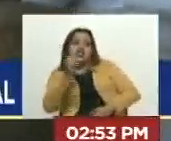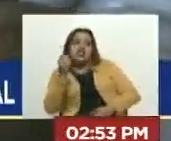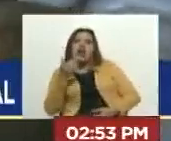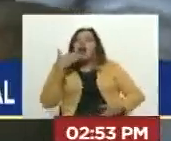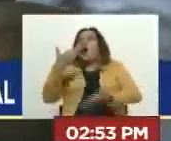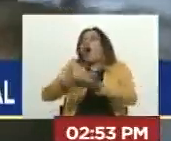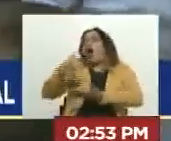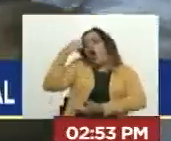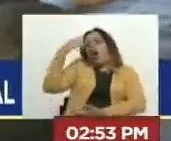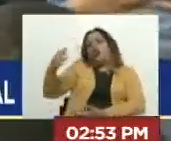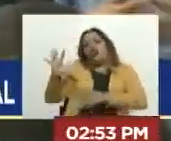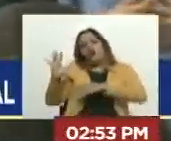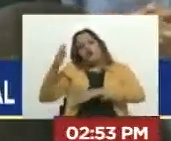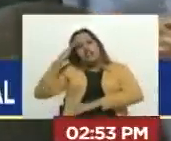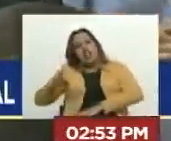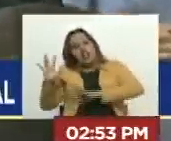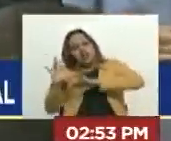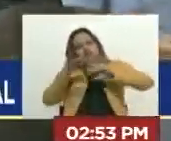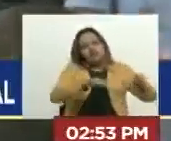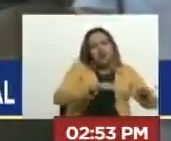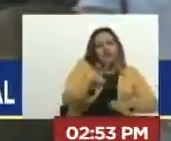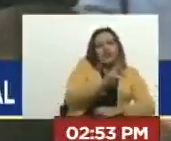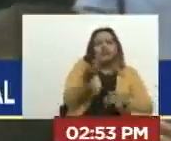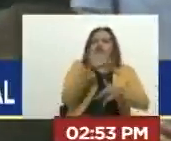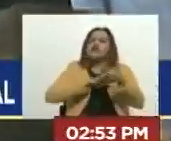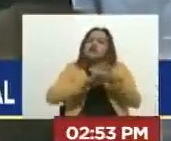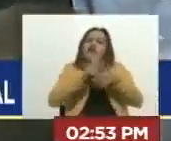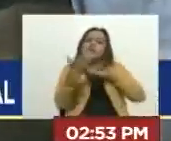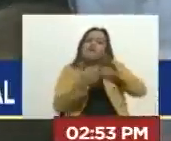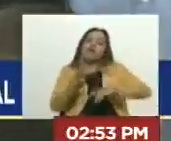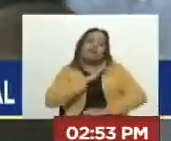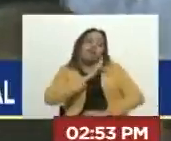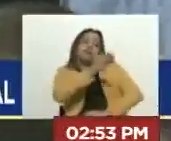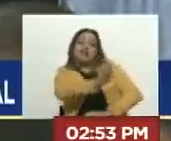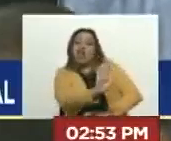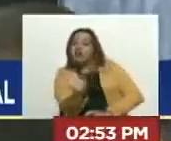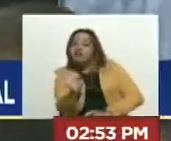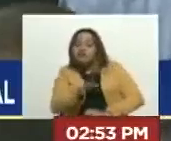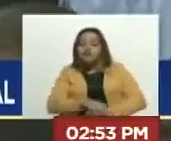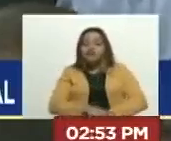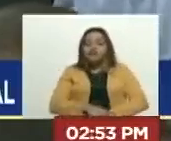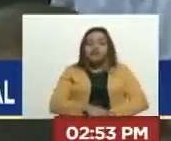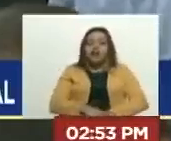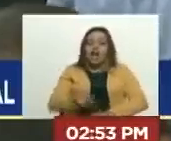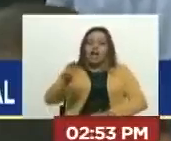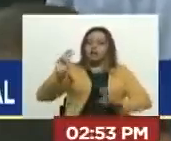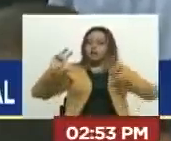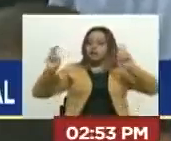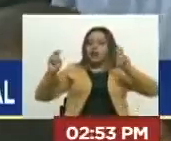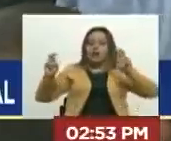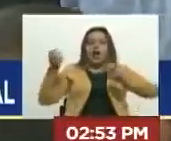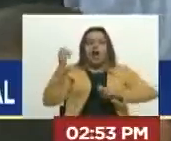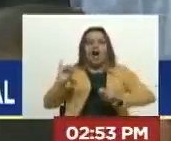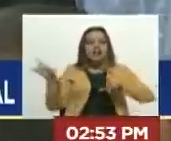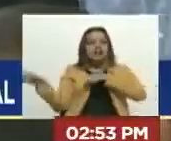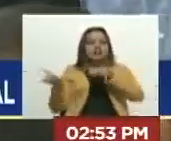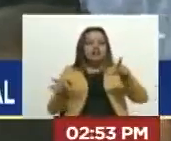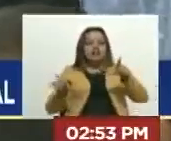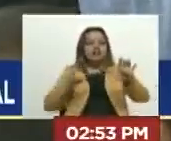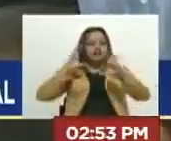que invadieron ese país y le resolvieron el problema que tenían. Eran los titulares que tenían preparados